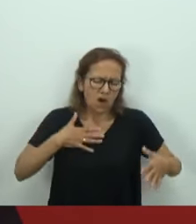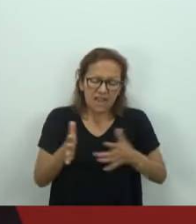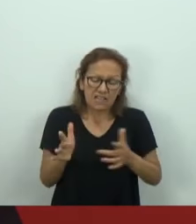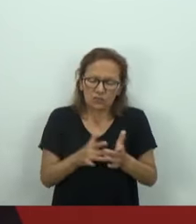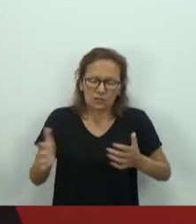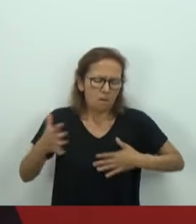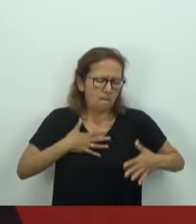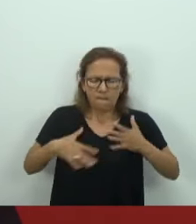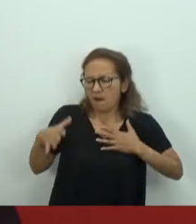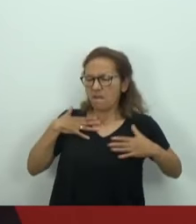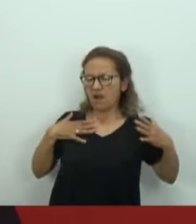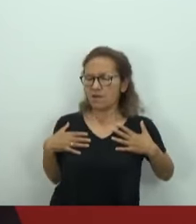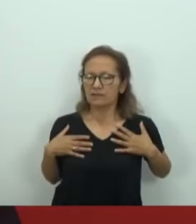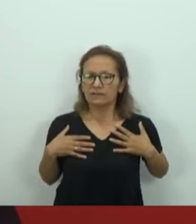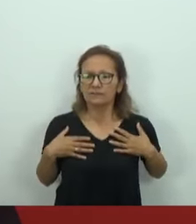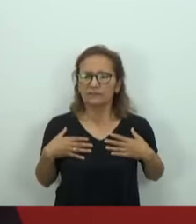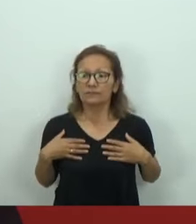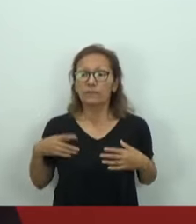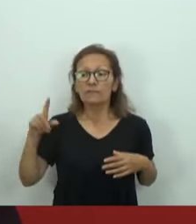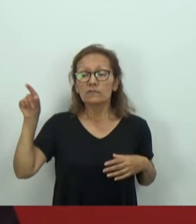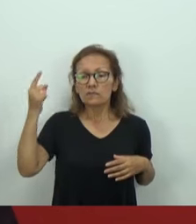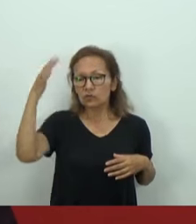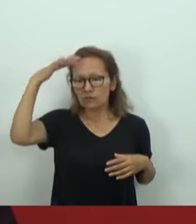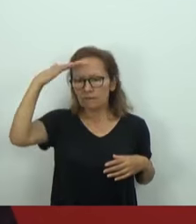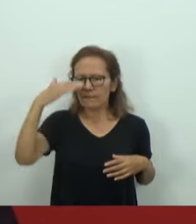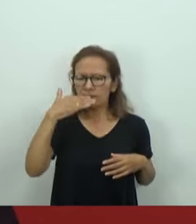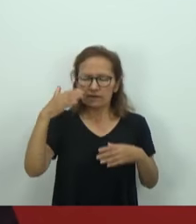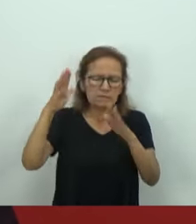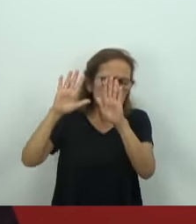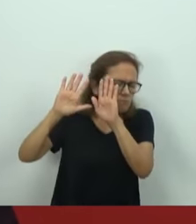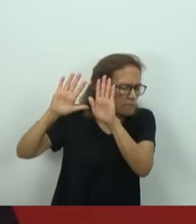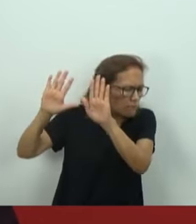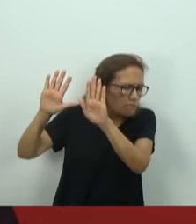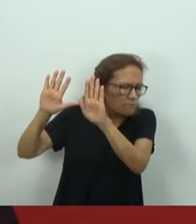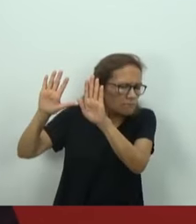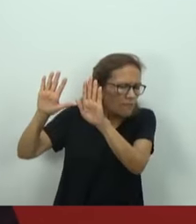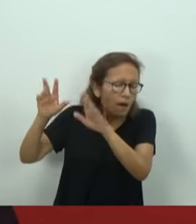darle por primera vez la espalda a su Hijo.